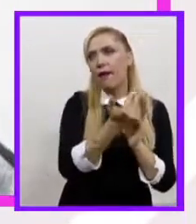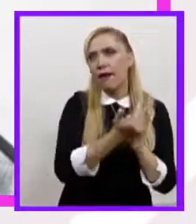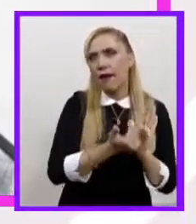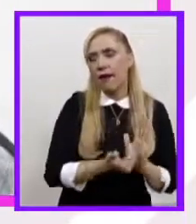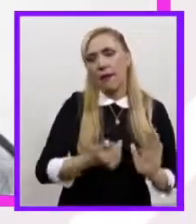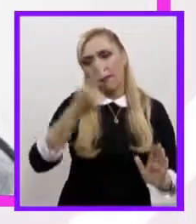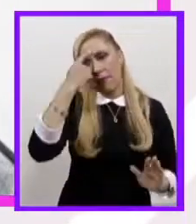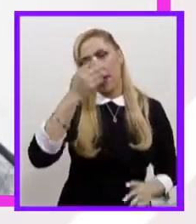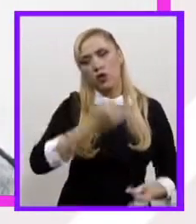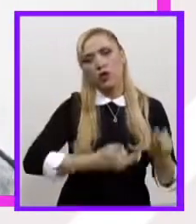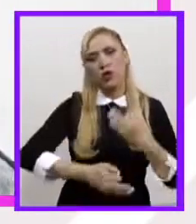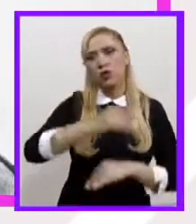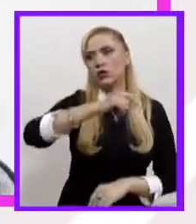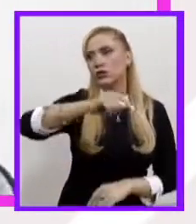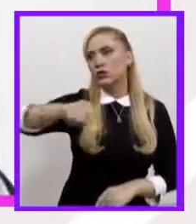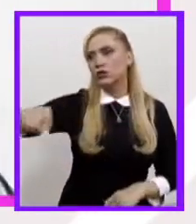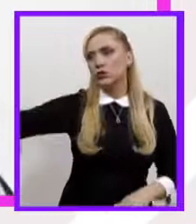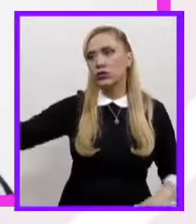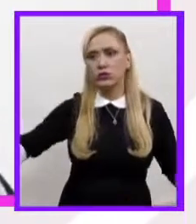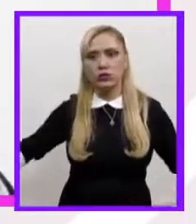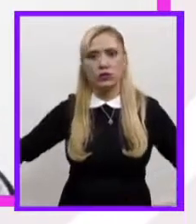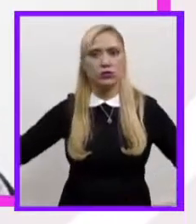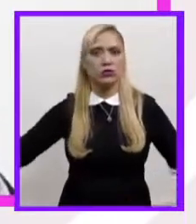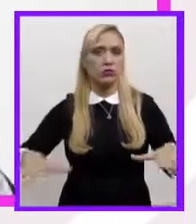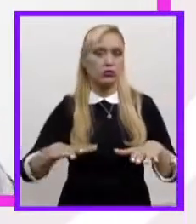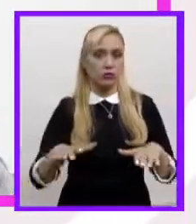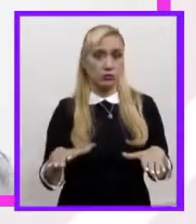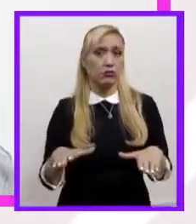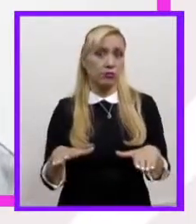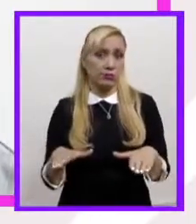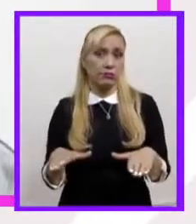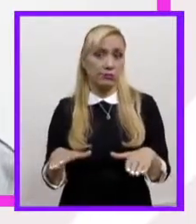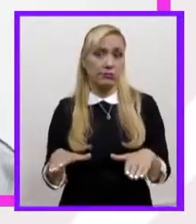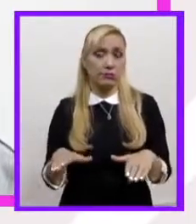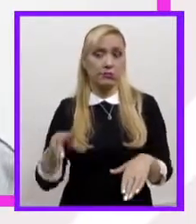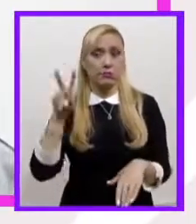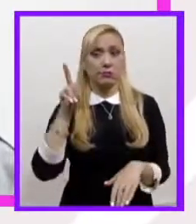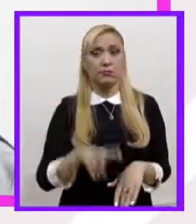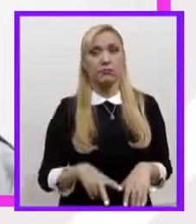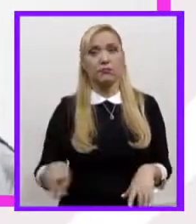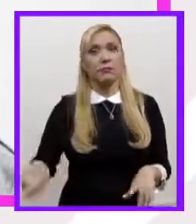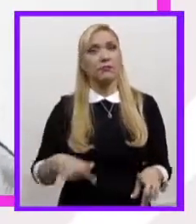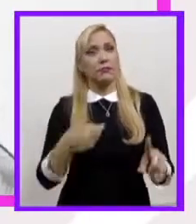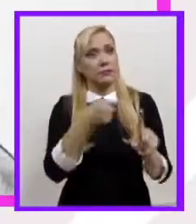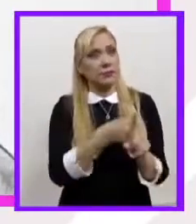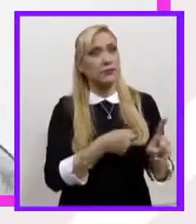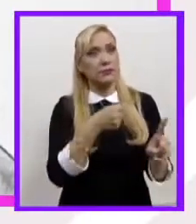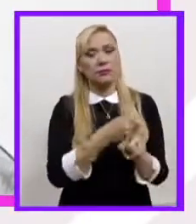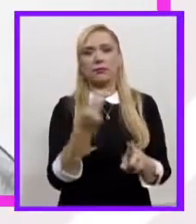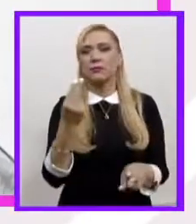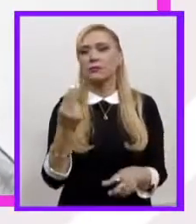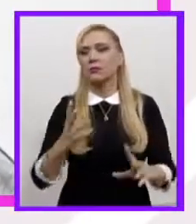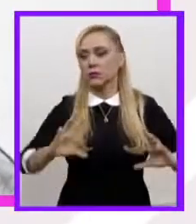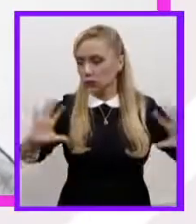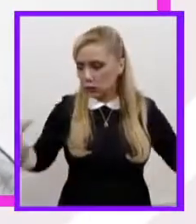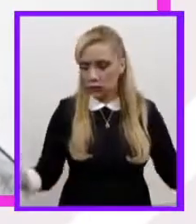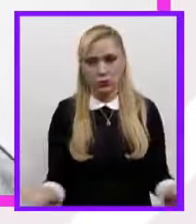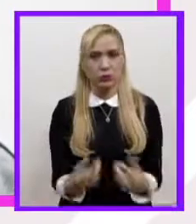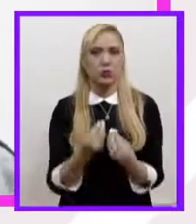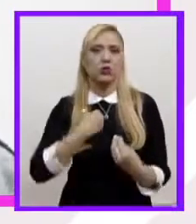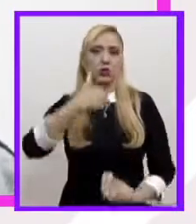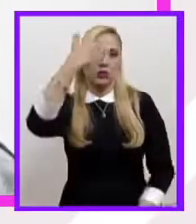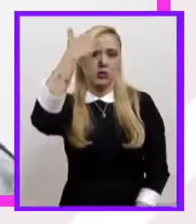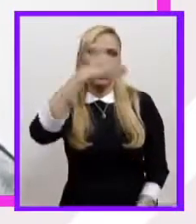rigen todos los espacios sociales, porque esta batalla nos requiere a todas y a todos. Y yo sé que en todos